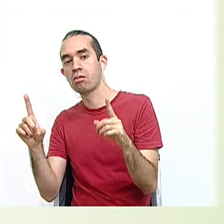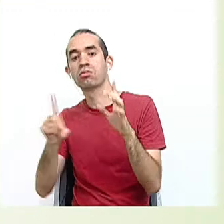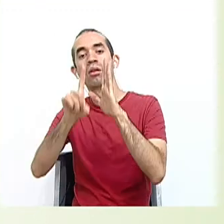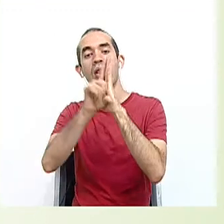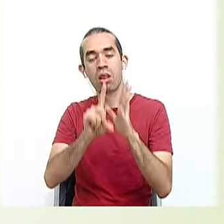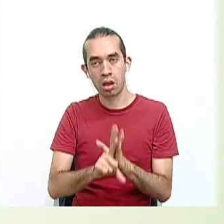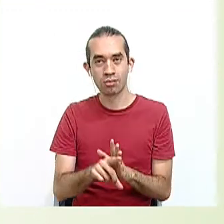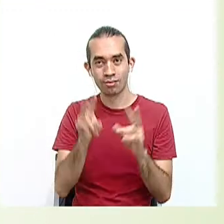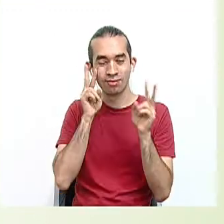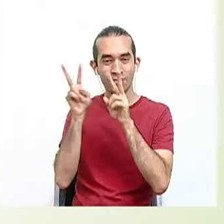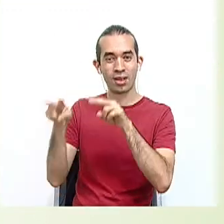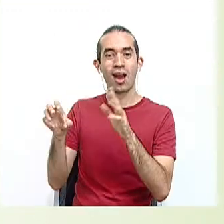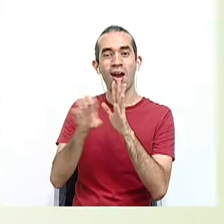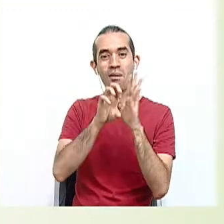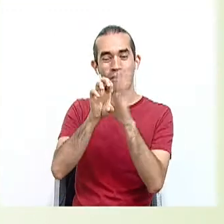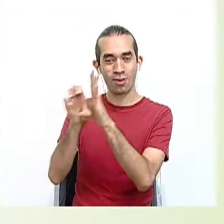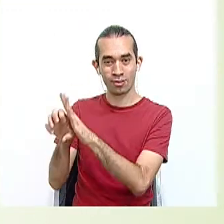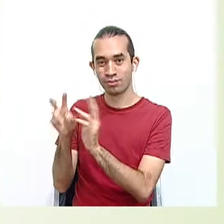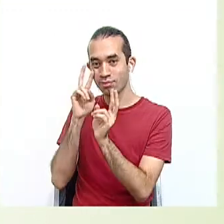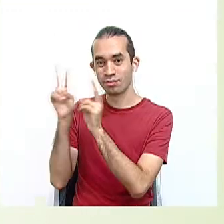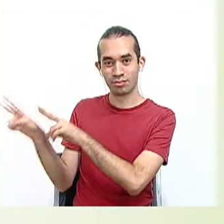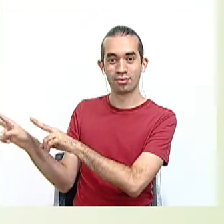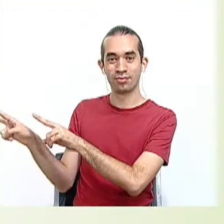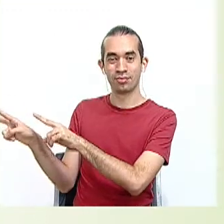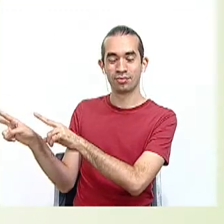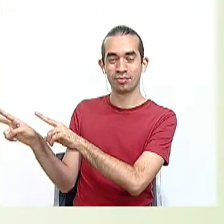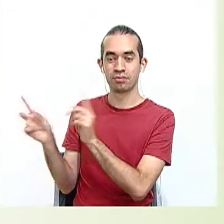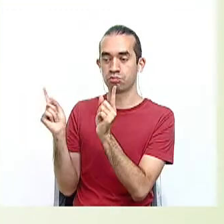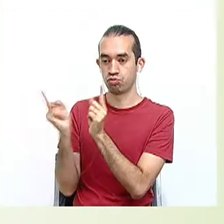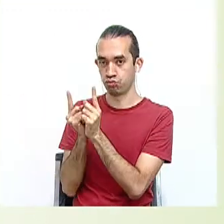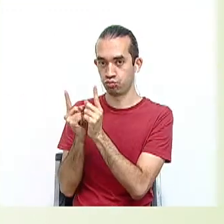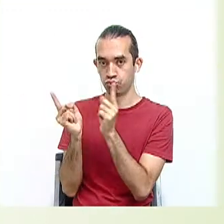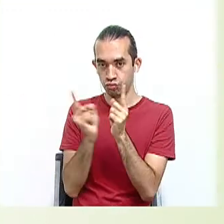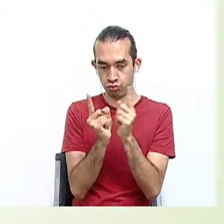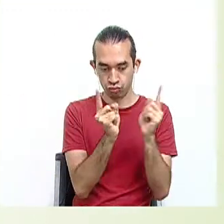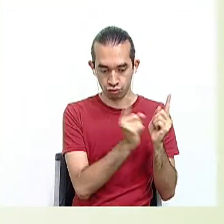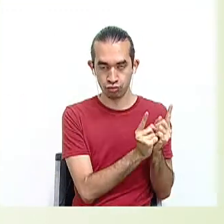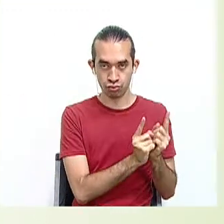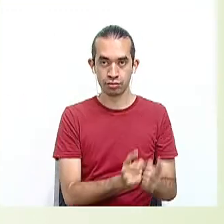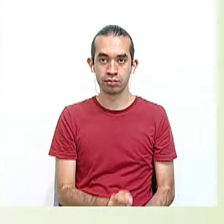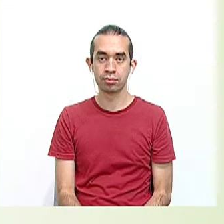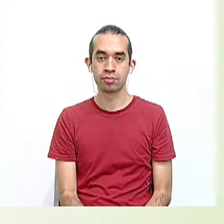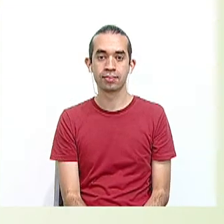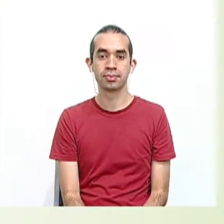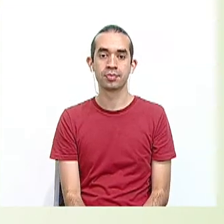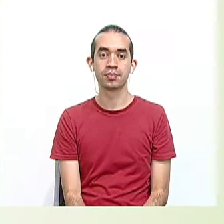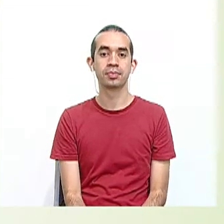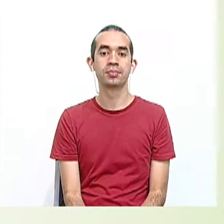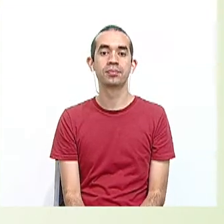vemos en el ejemplo de la diapositiva, en el extremo inferior.